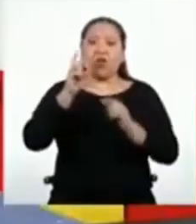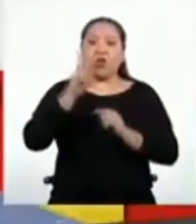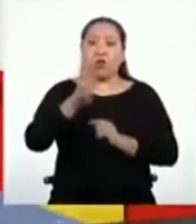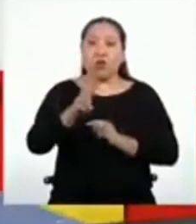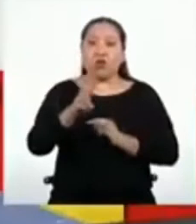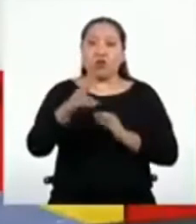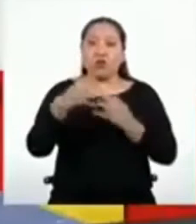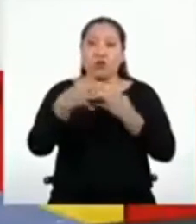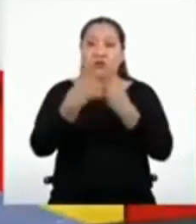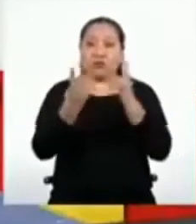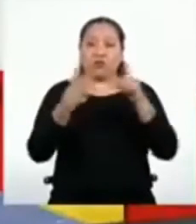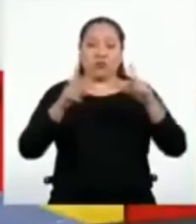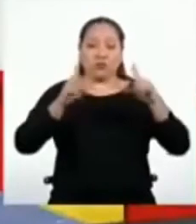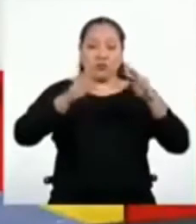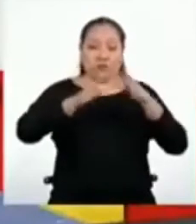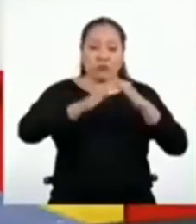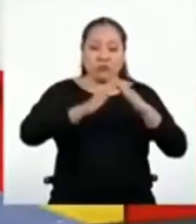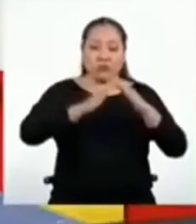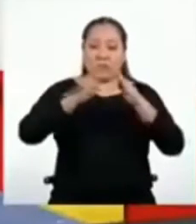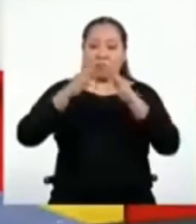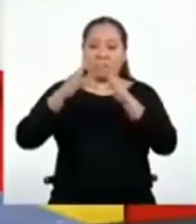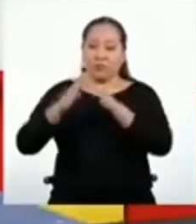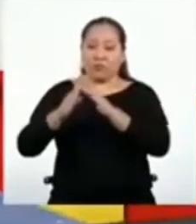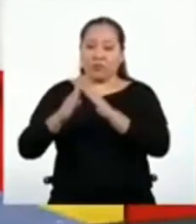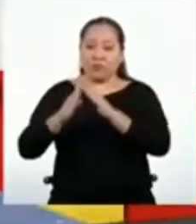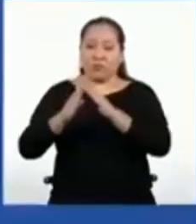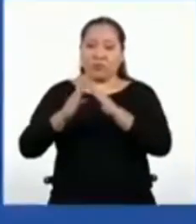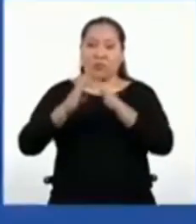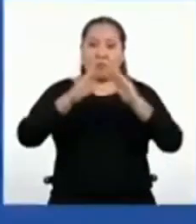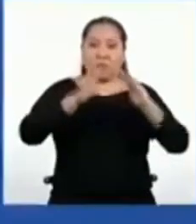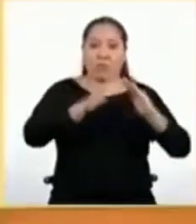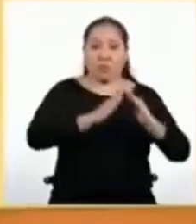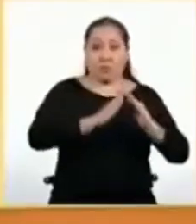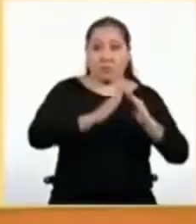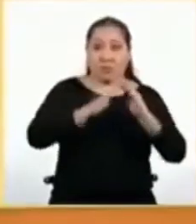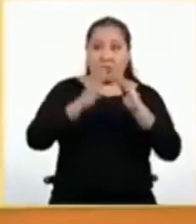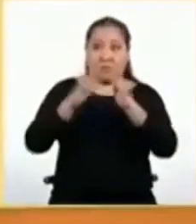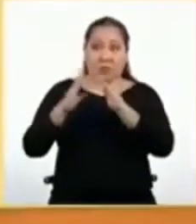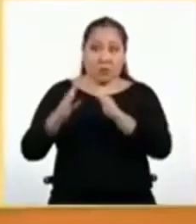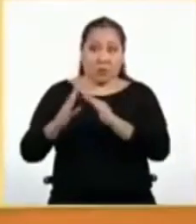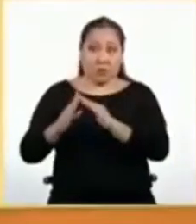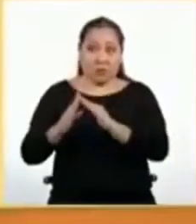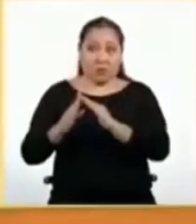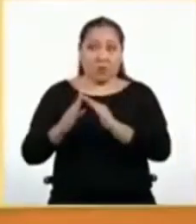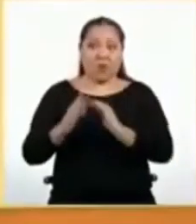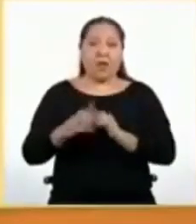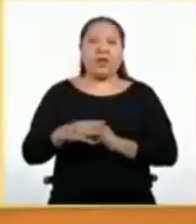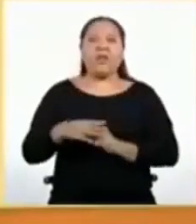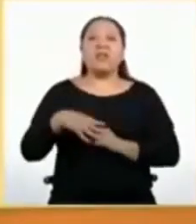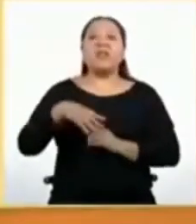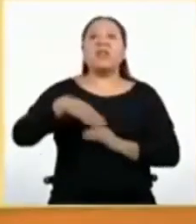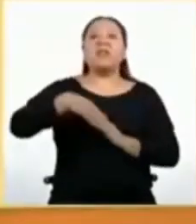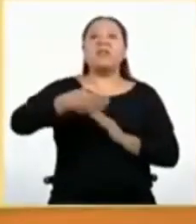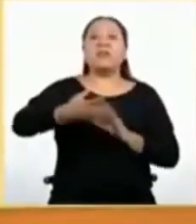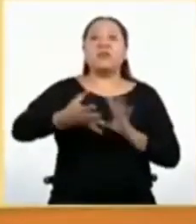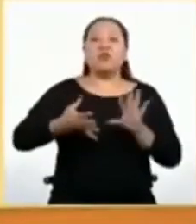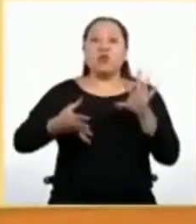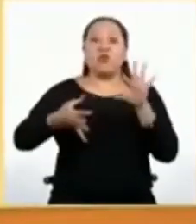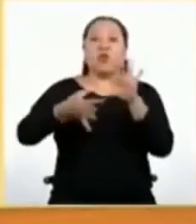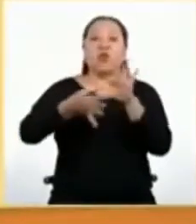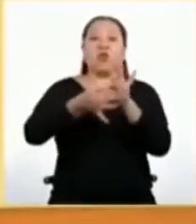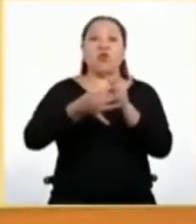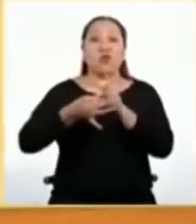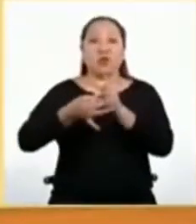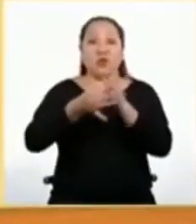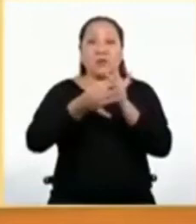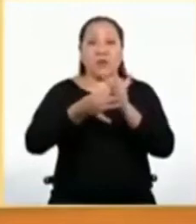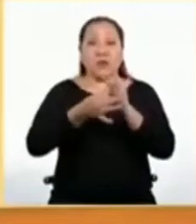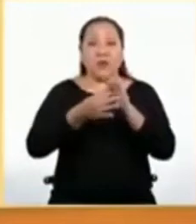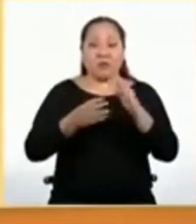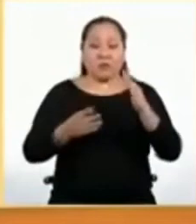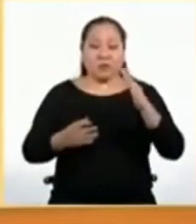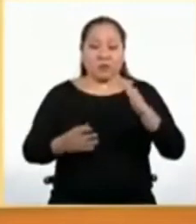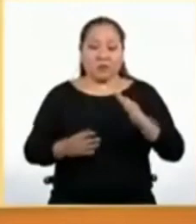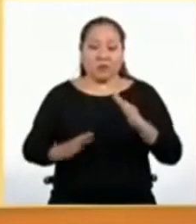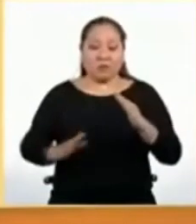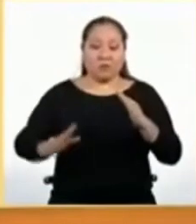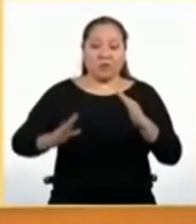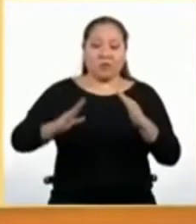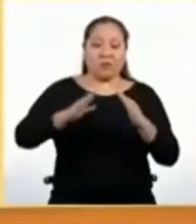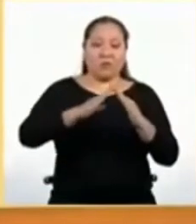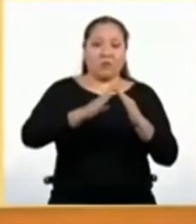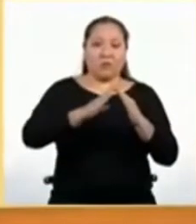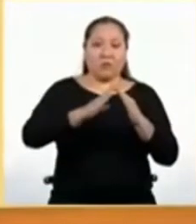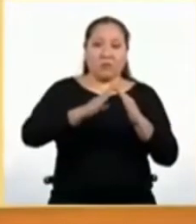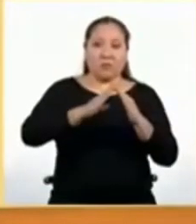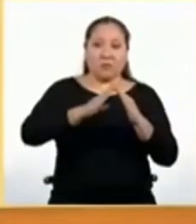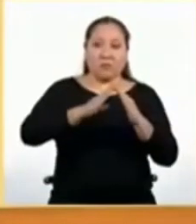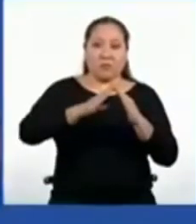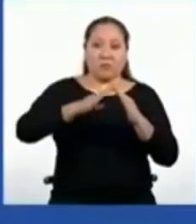con una V, pero invertida. Luego, uniremos cada par de naipes con el que tiene a su lado, colocando